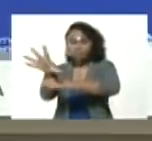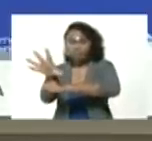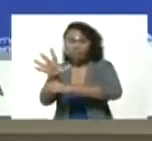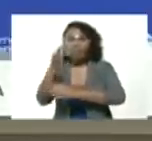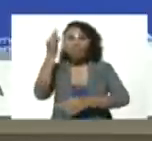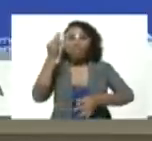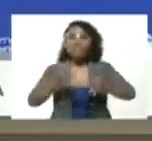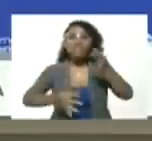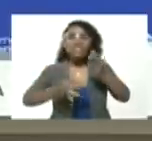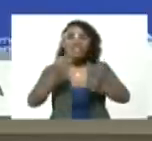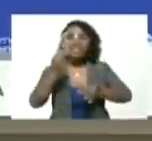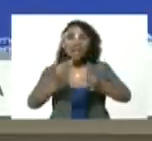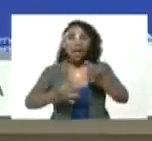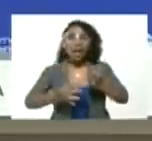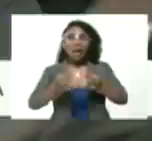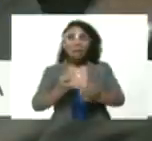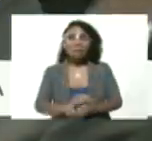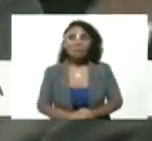fiscal